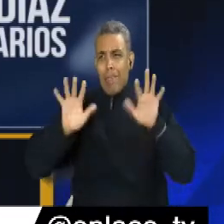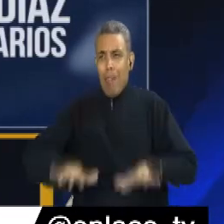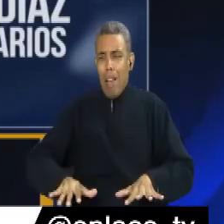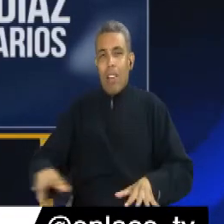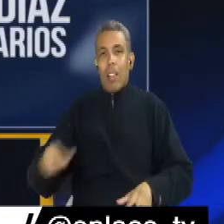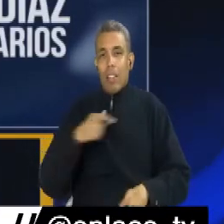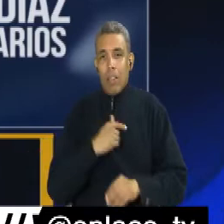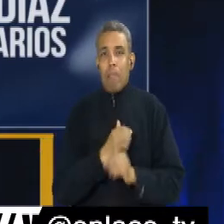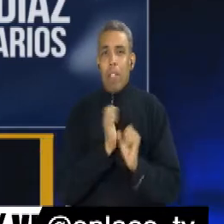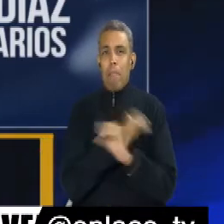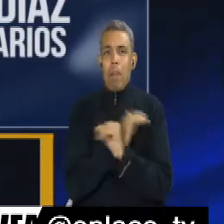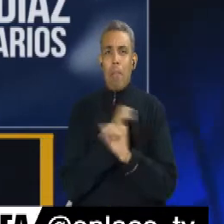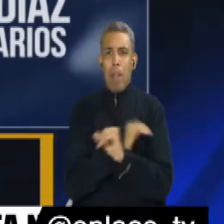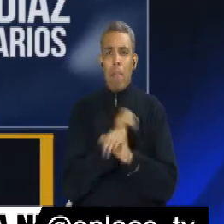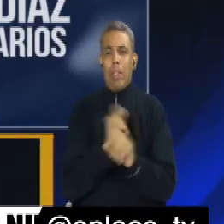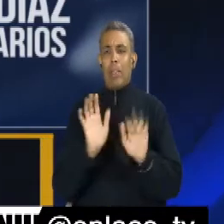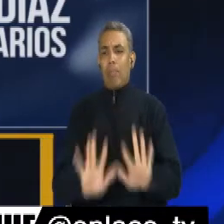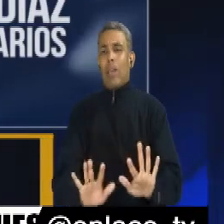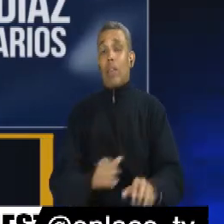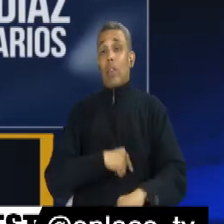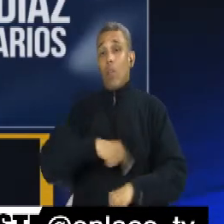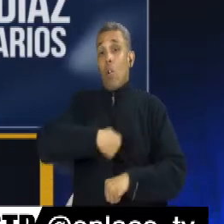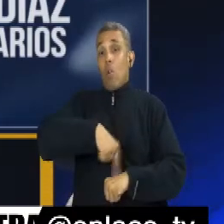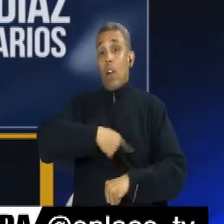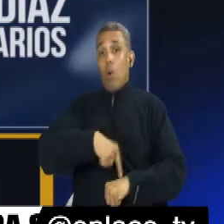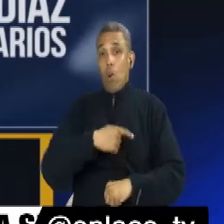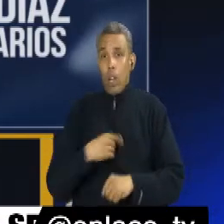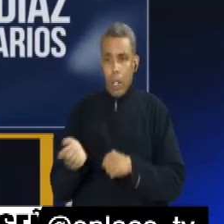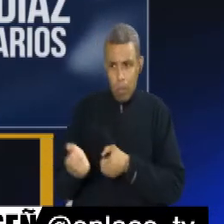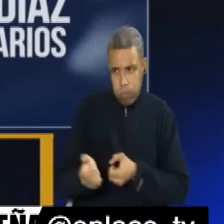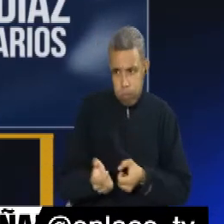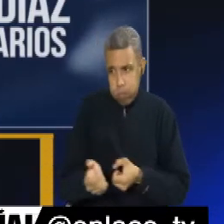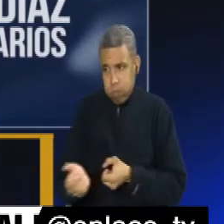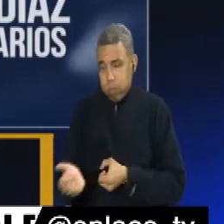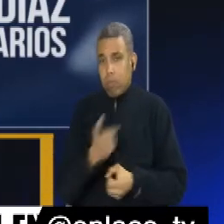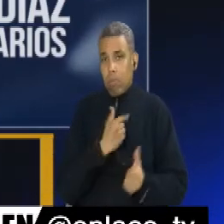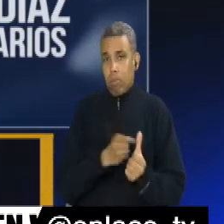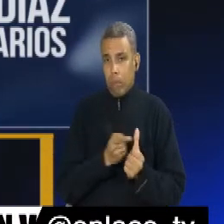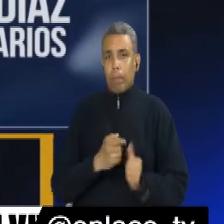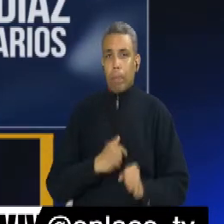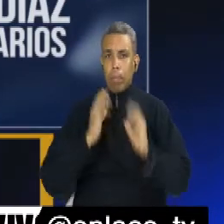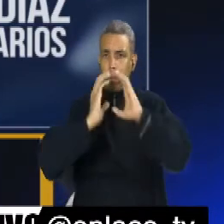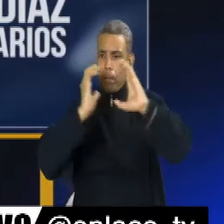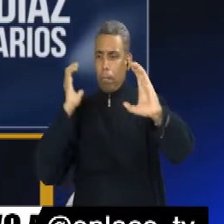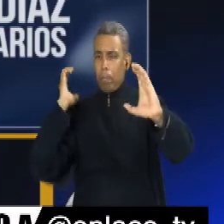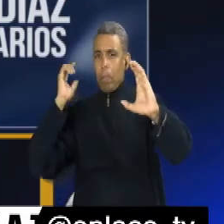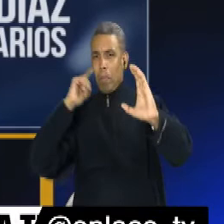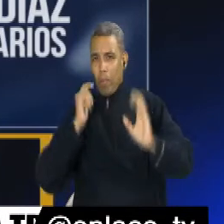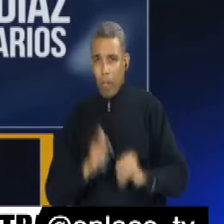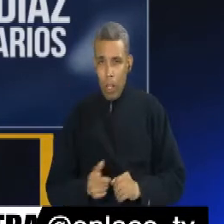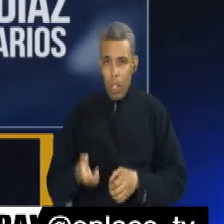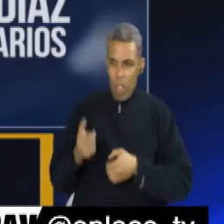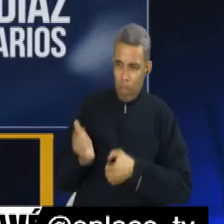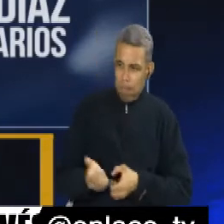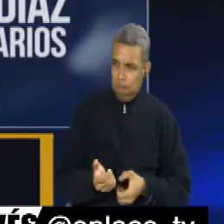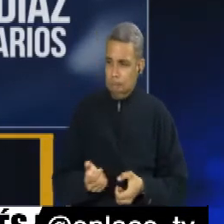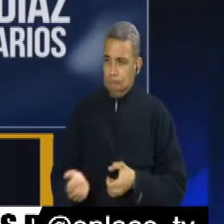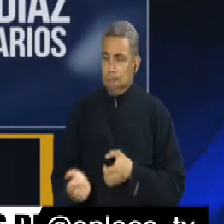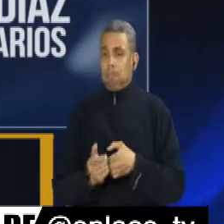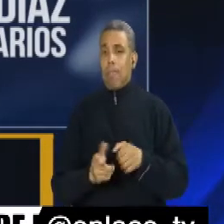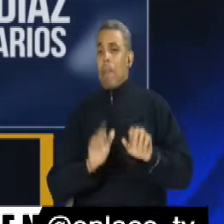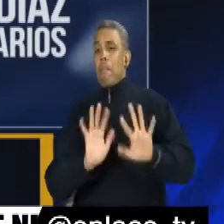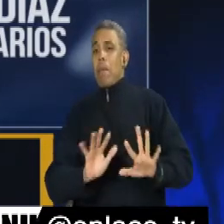lado, pues se quemaron completamente el tren delantero, lado izquierdo, para poder habilitar un carril. La preocupación de él